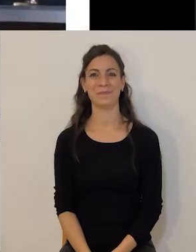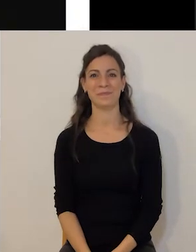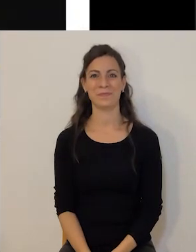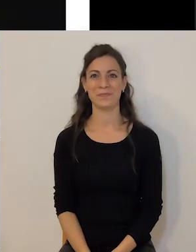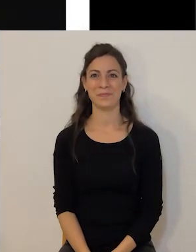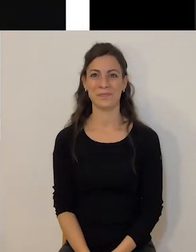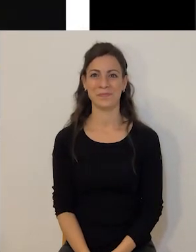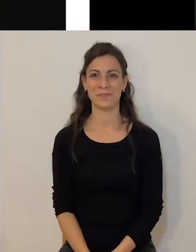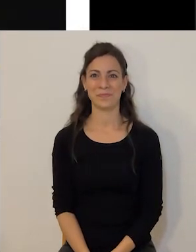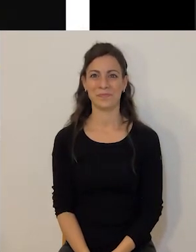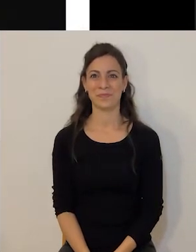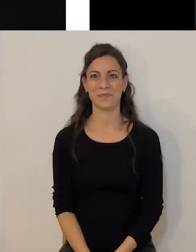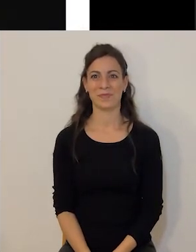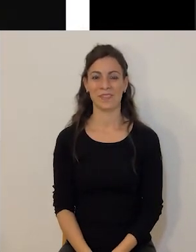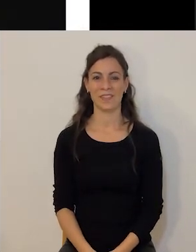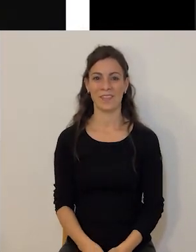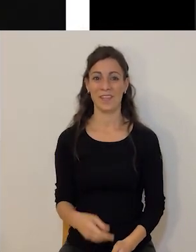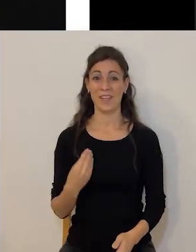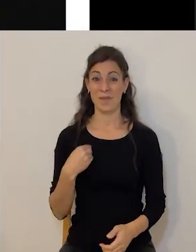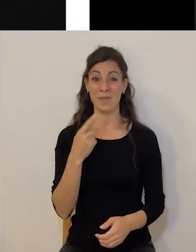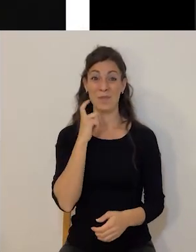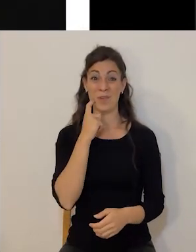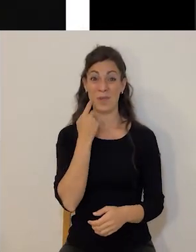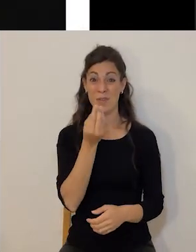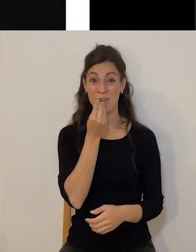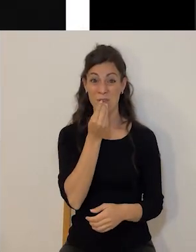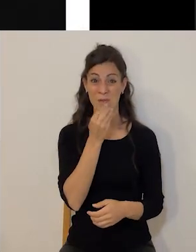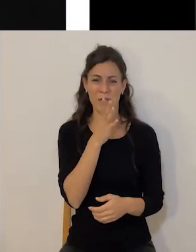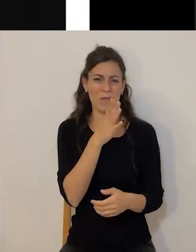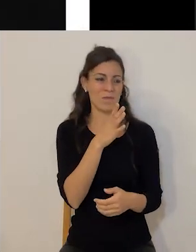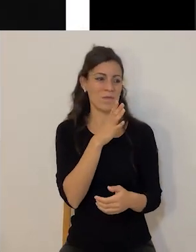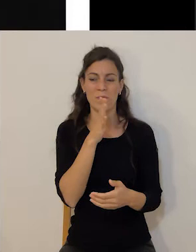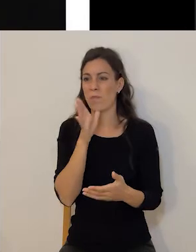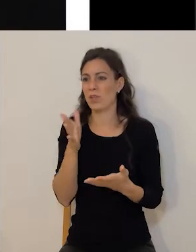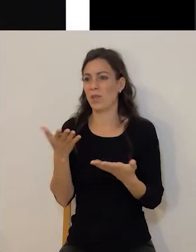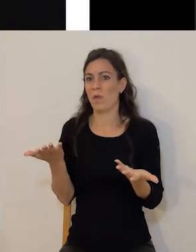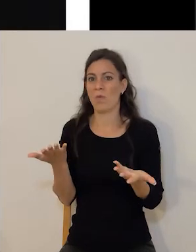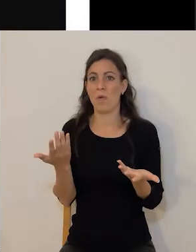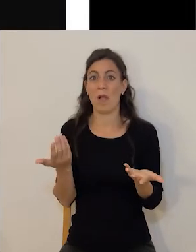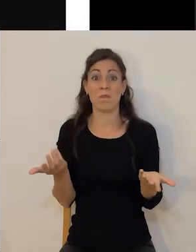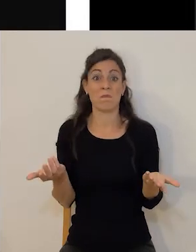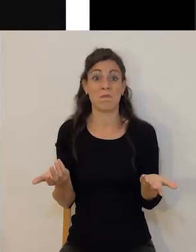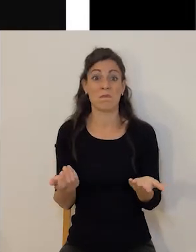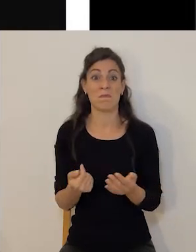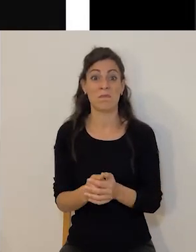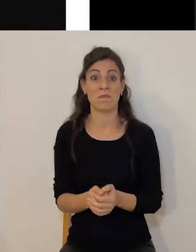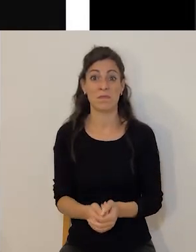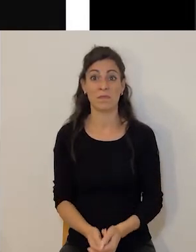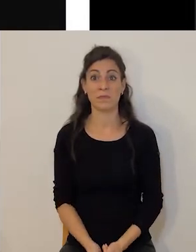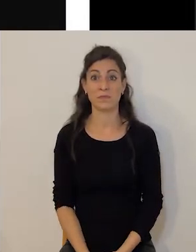Candy. Last night we ate all your candy Why? because it was good. You